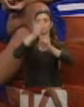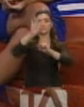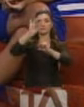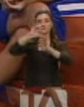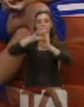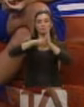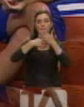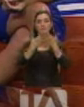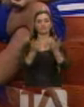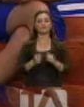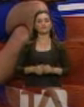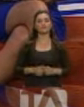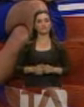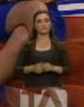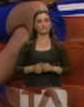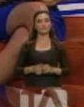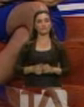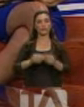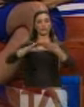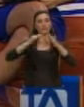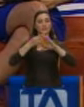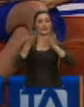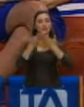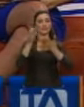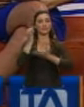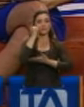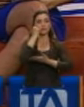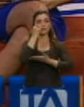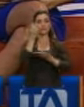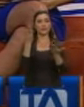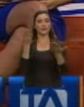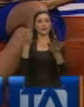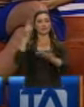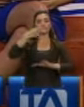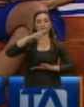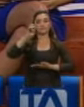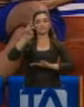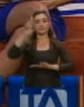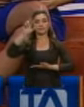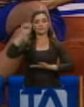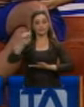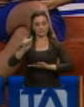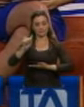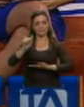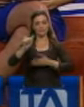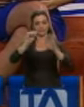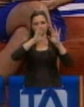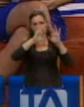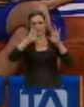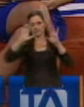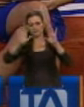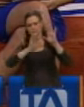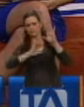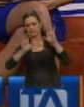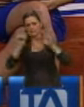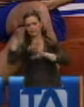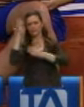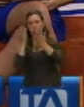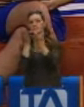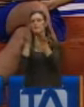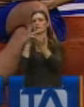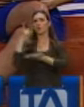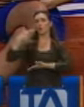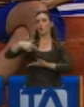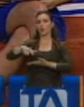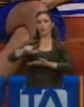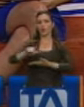minutos. Guera es una comunidad indígena en Saraguro, en la provincia de Loja, que conserva un museo etnográfico que forma parte de la riqueza